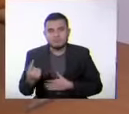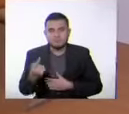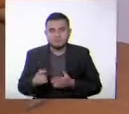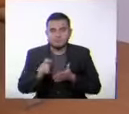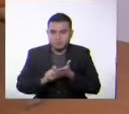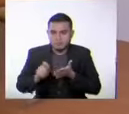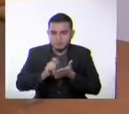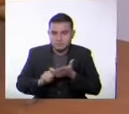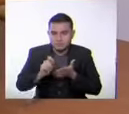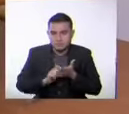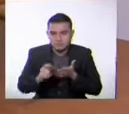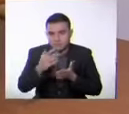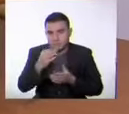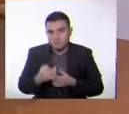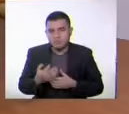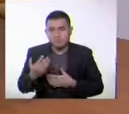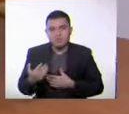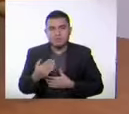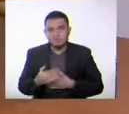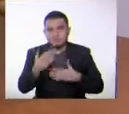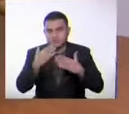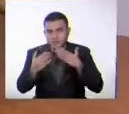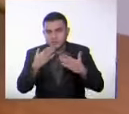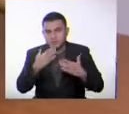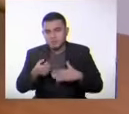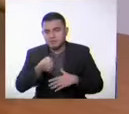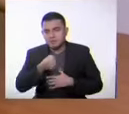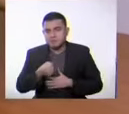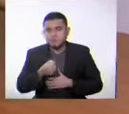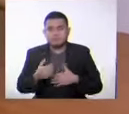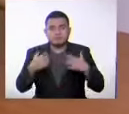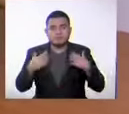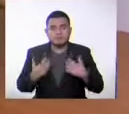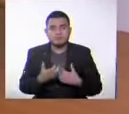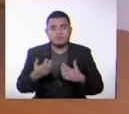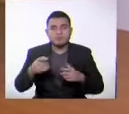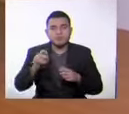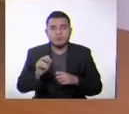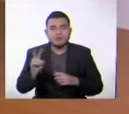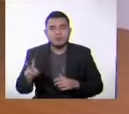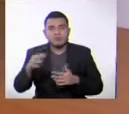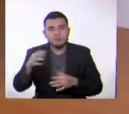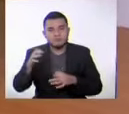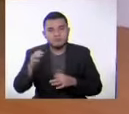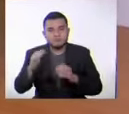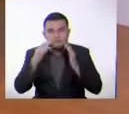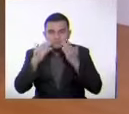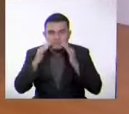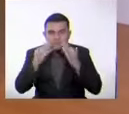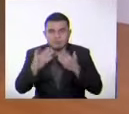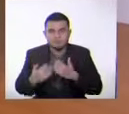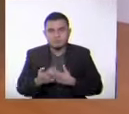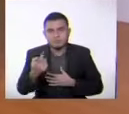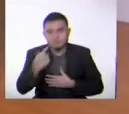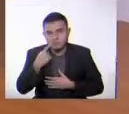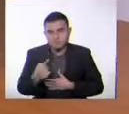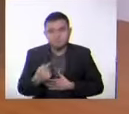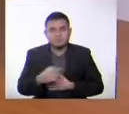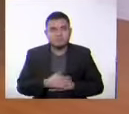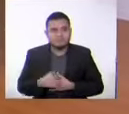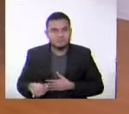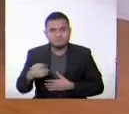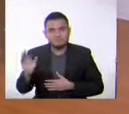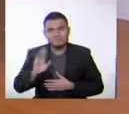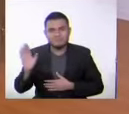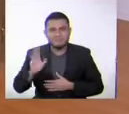en los comentarios en la transmisión en vivo que tenemos en la página de Facebook de Televisión de El Salvador. Nosotros estamos pendientes de cada uno de ellos. Saludos a todos